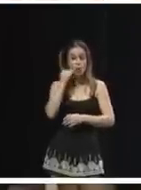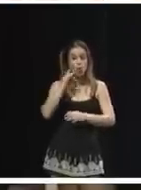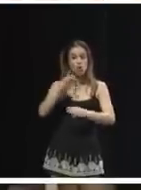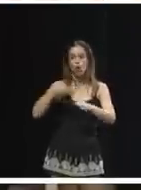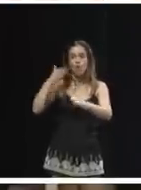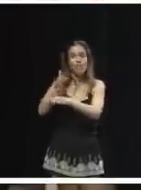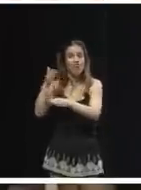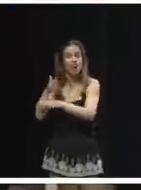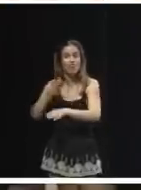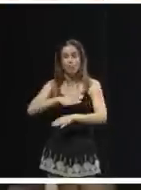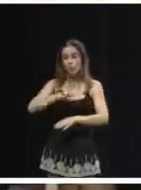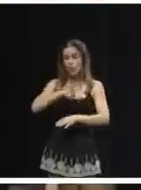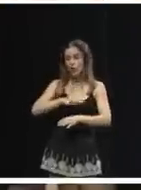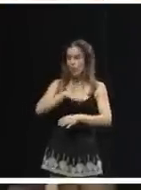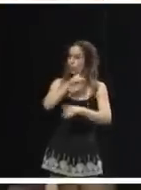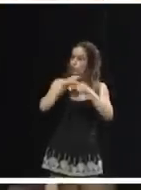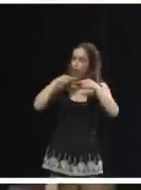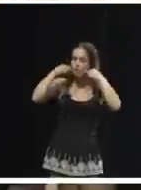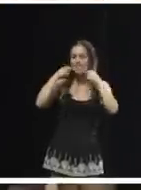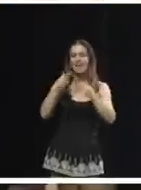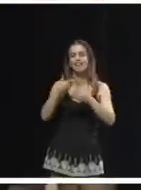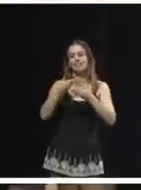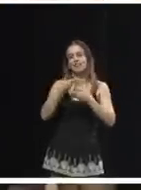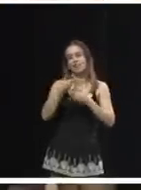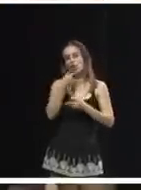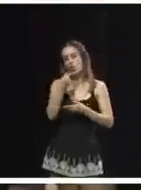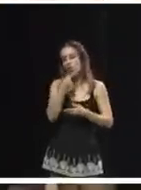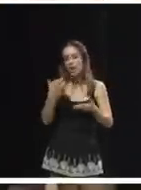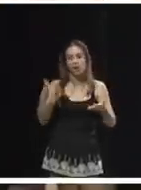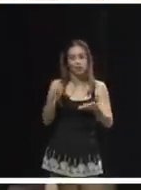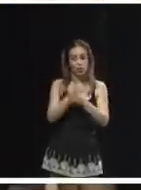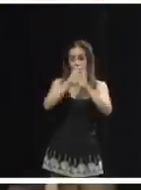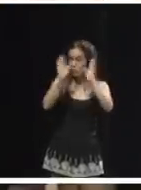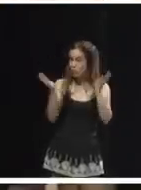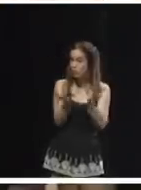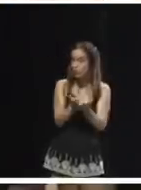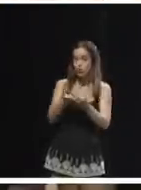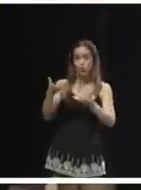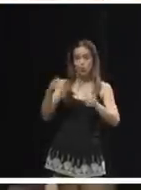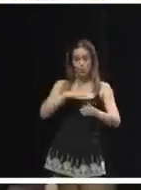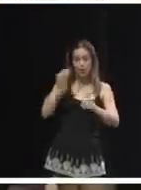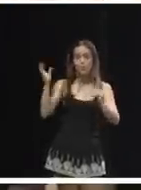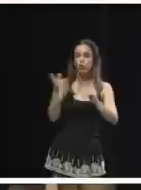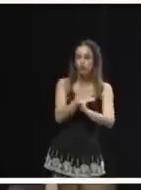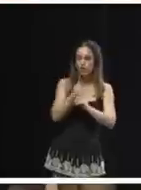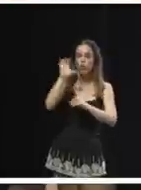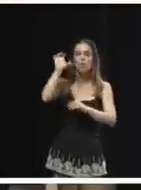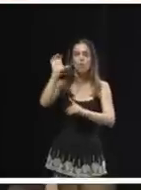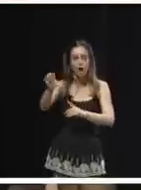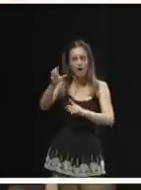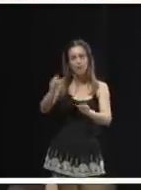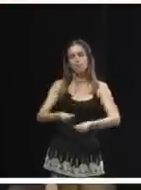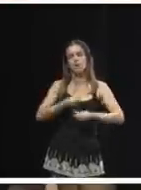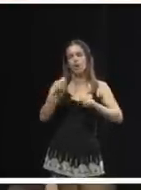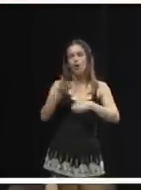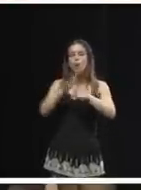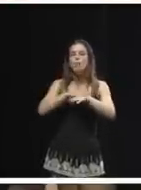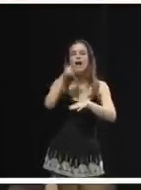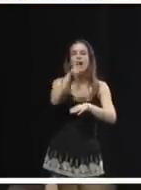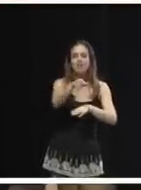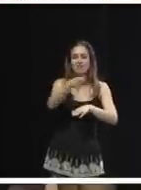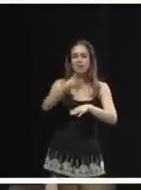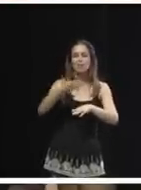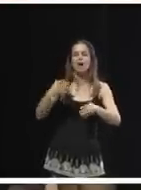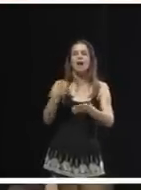enorme sonrisa y que se lo diga a todo el mundo, que podemos conseguirlo, que podemos tener un país mejor, un país para ti, para